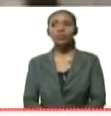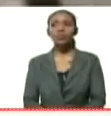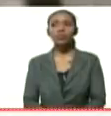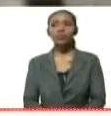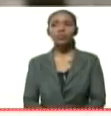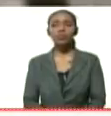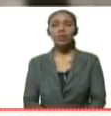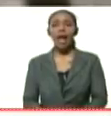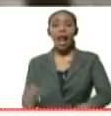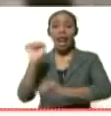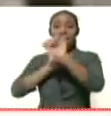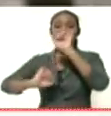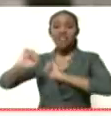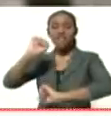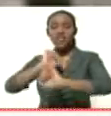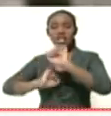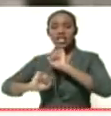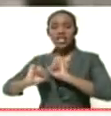a Defensa Civil,